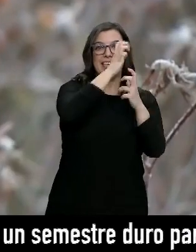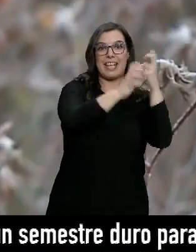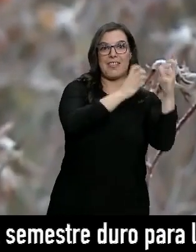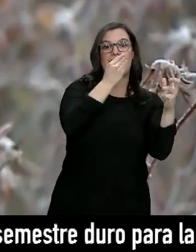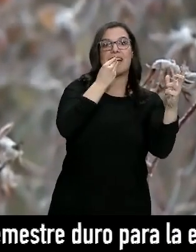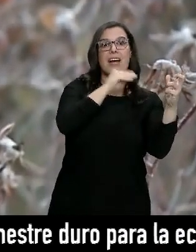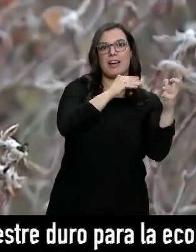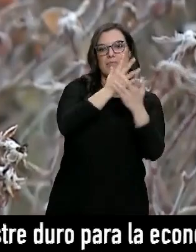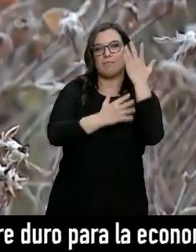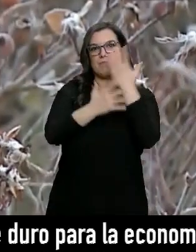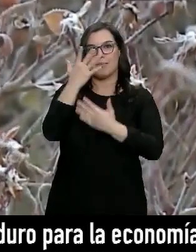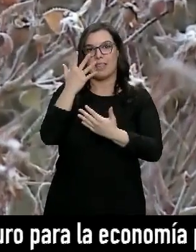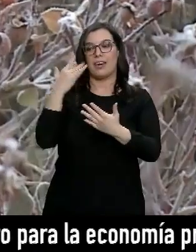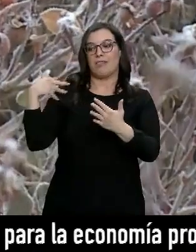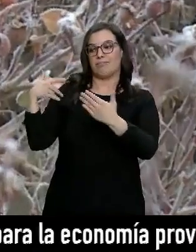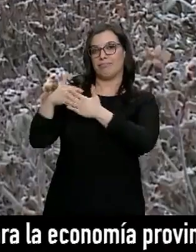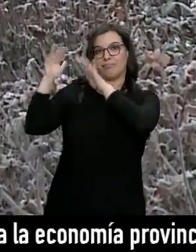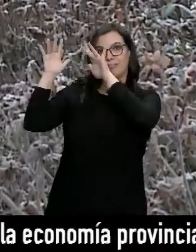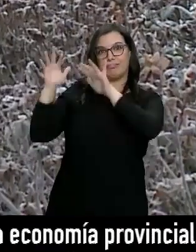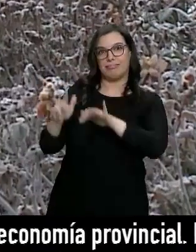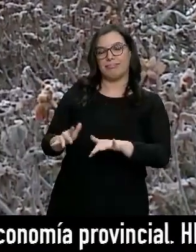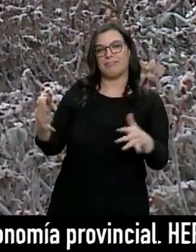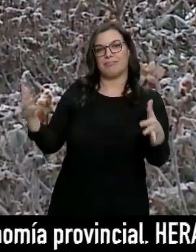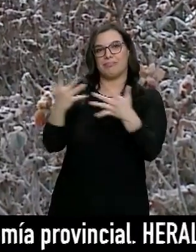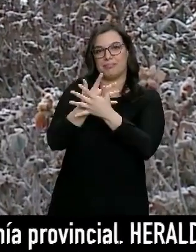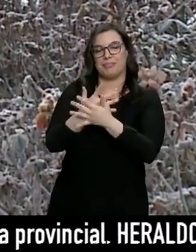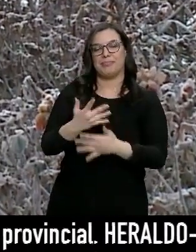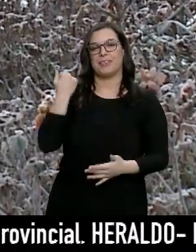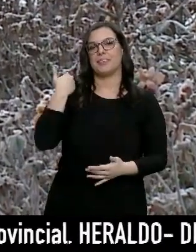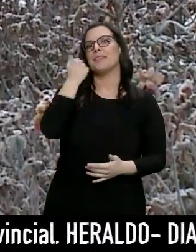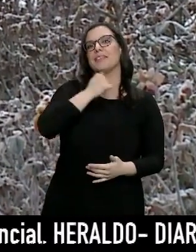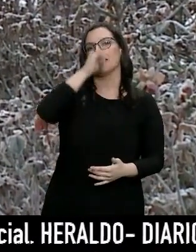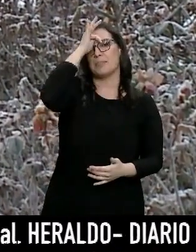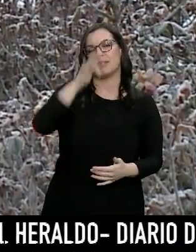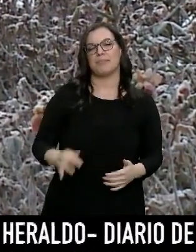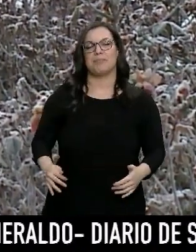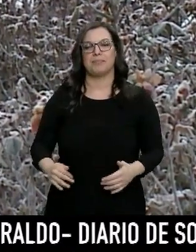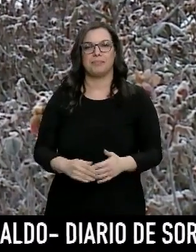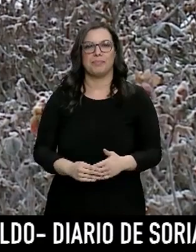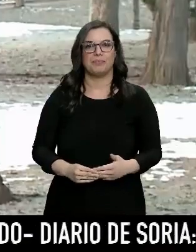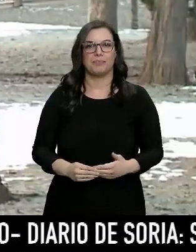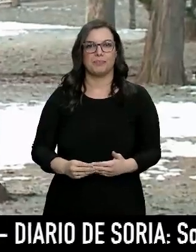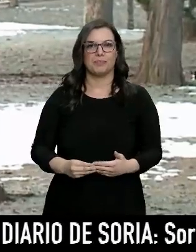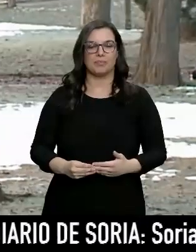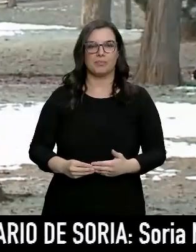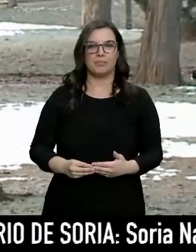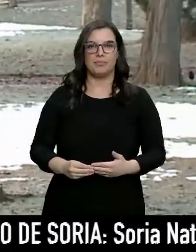este caso, con el resto de las nevadas que han caído el pasado fin de semana en la comunidad.